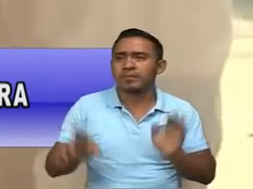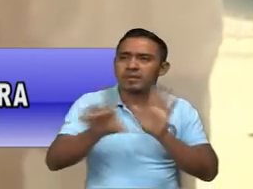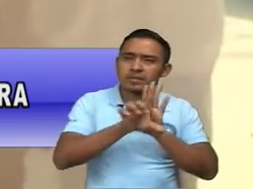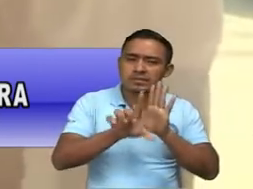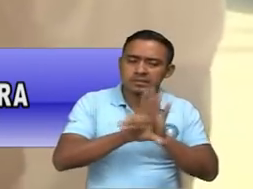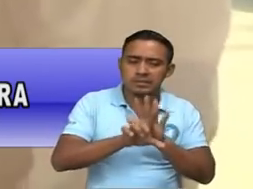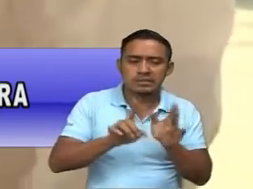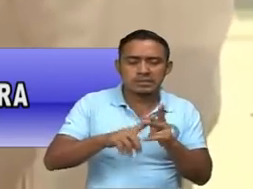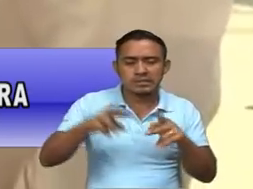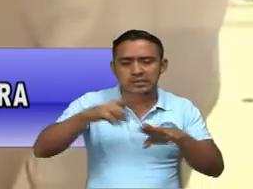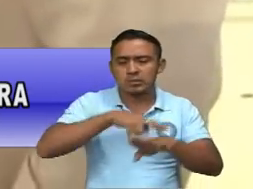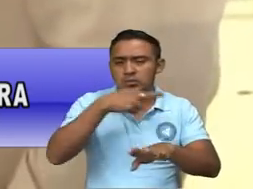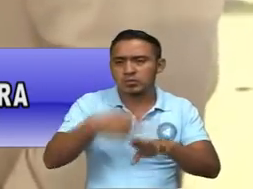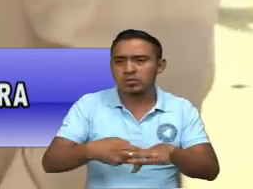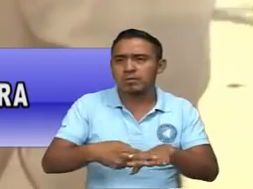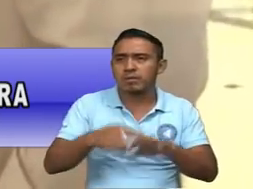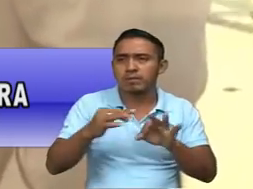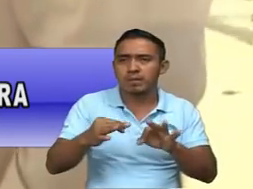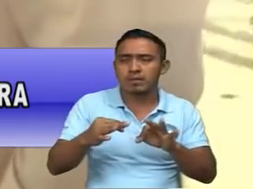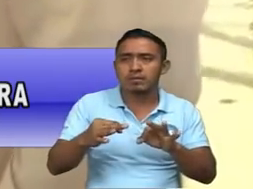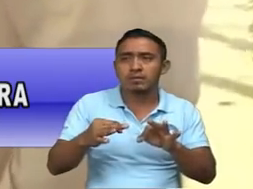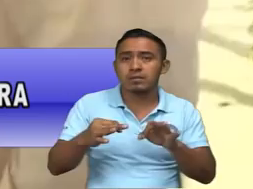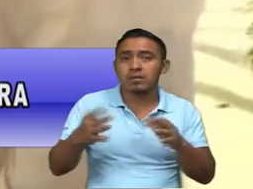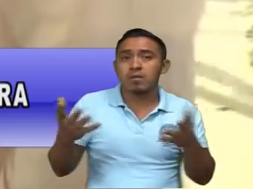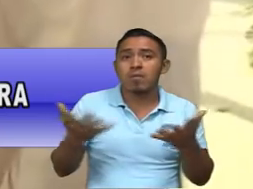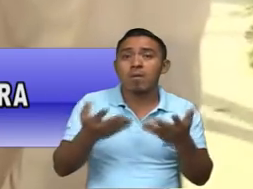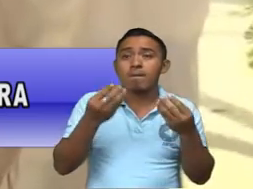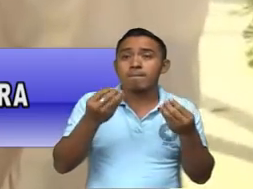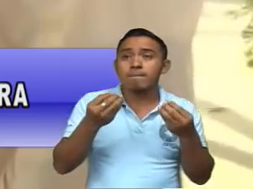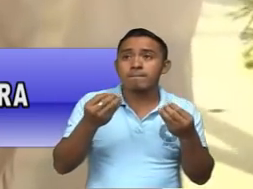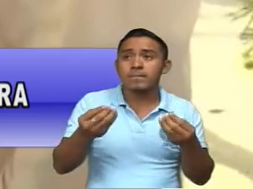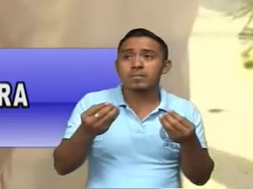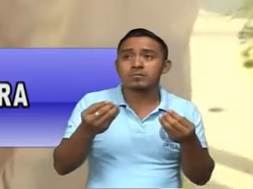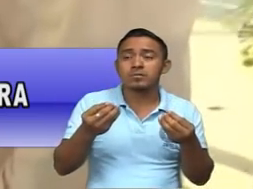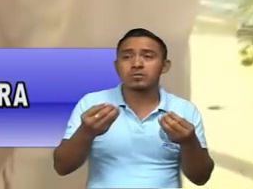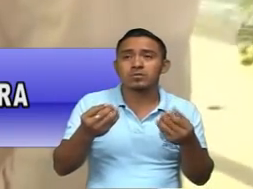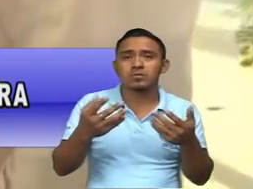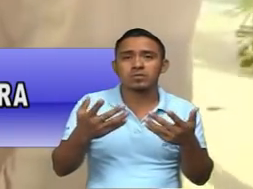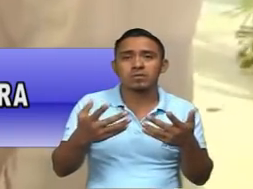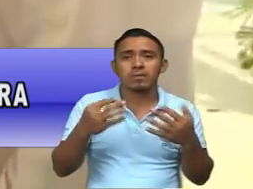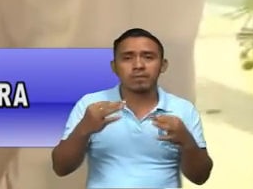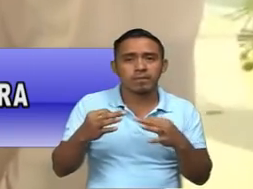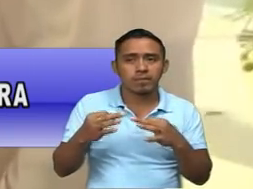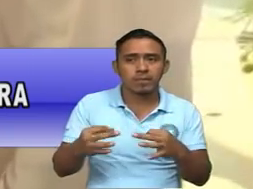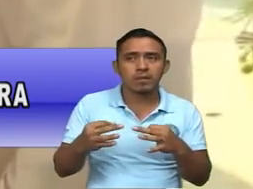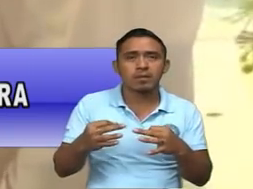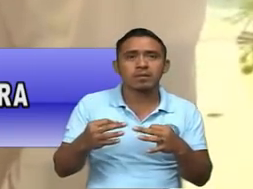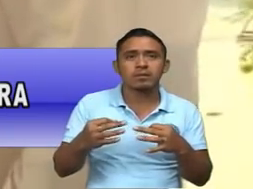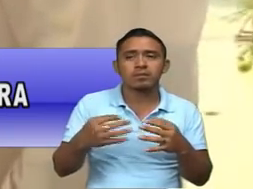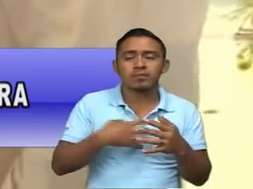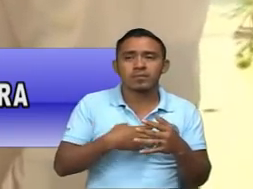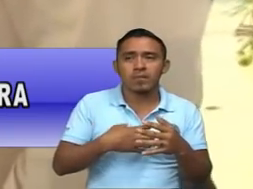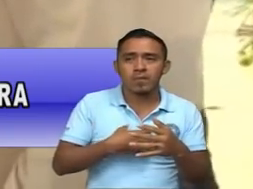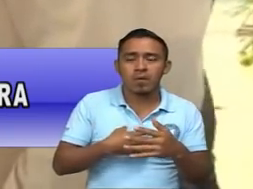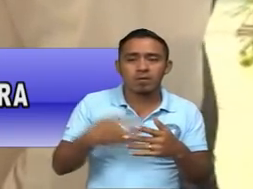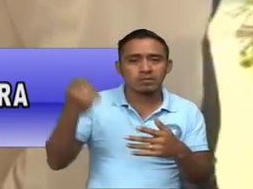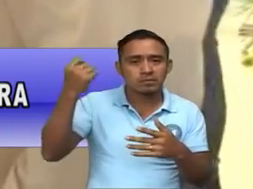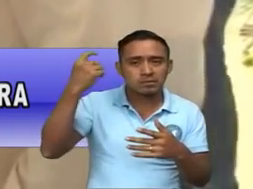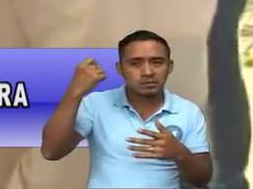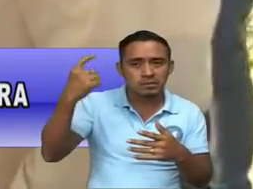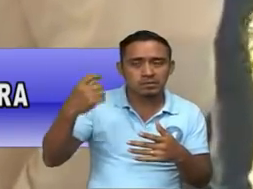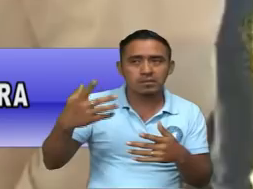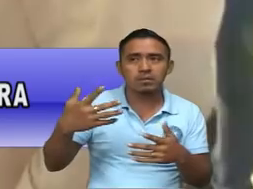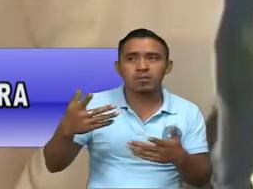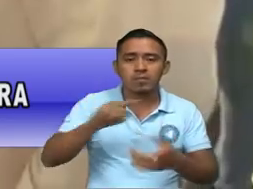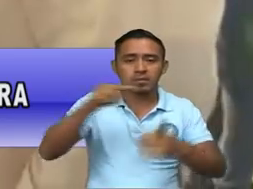además de las normativas, sobre todo mucha conciencia, porque en esto se necesita conciencia, se necesita cambiarnos